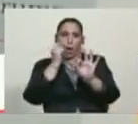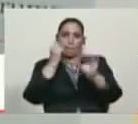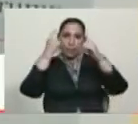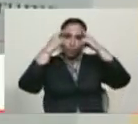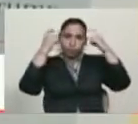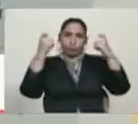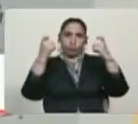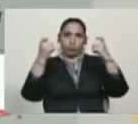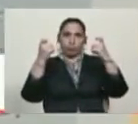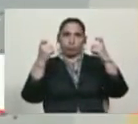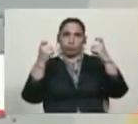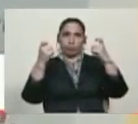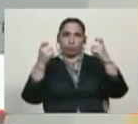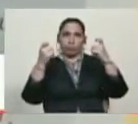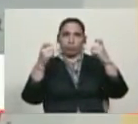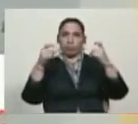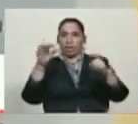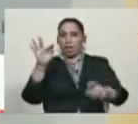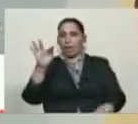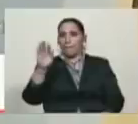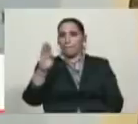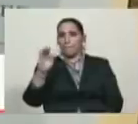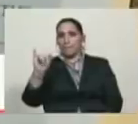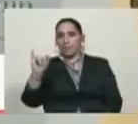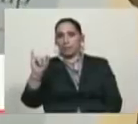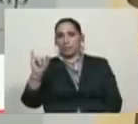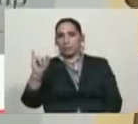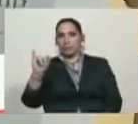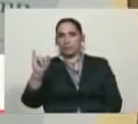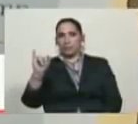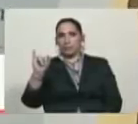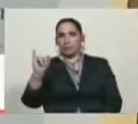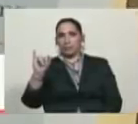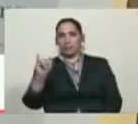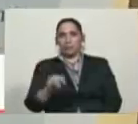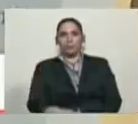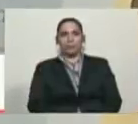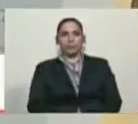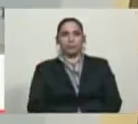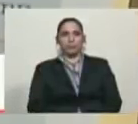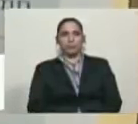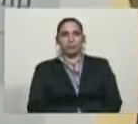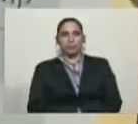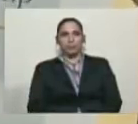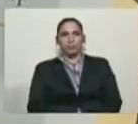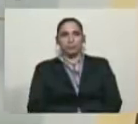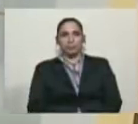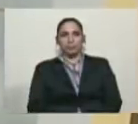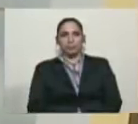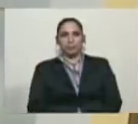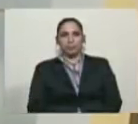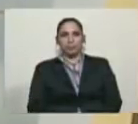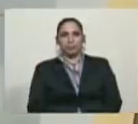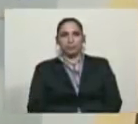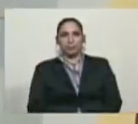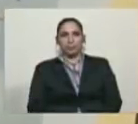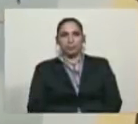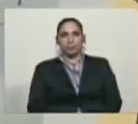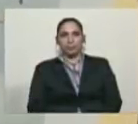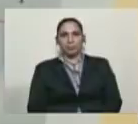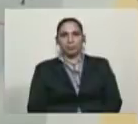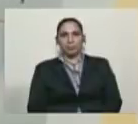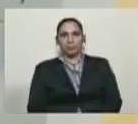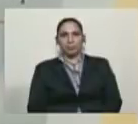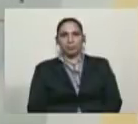y como dice no 6 wright federal bureau of